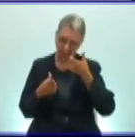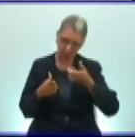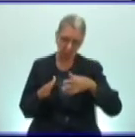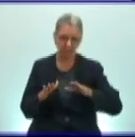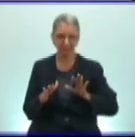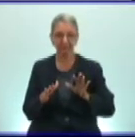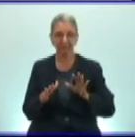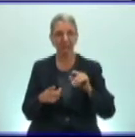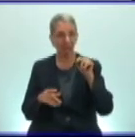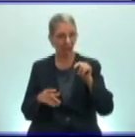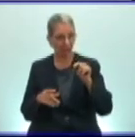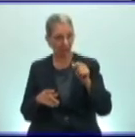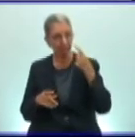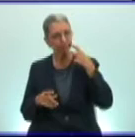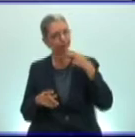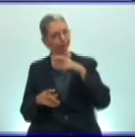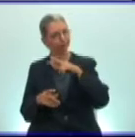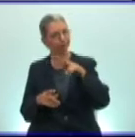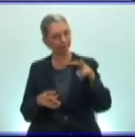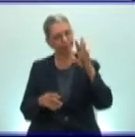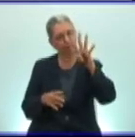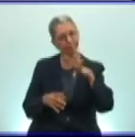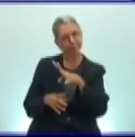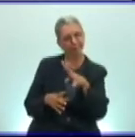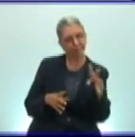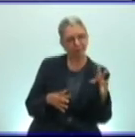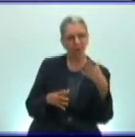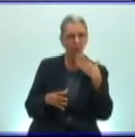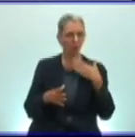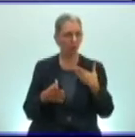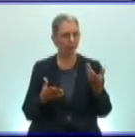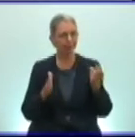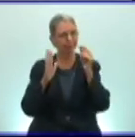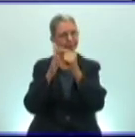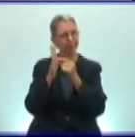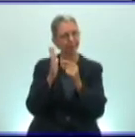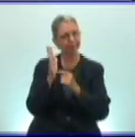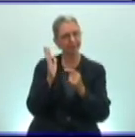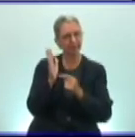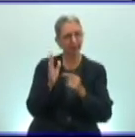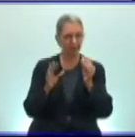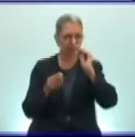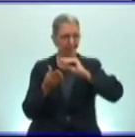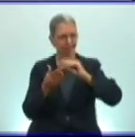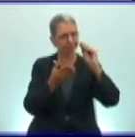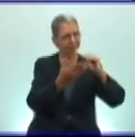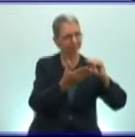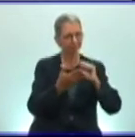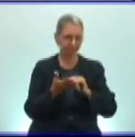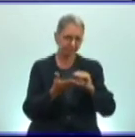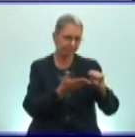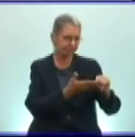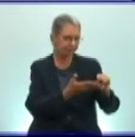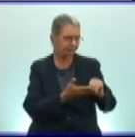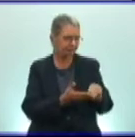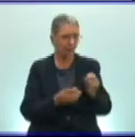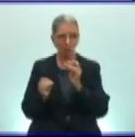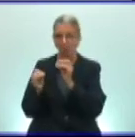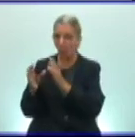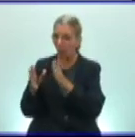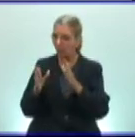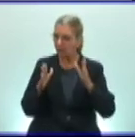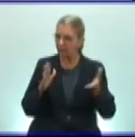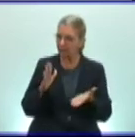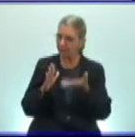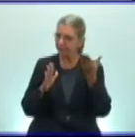Ahora, quiero que observen en la tabla cómo están dispuestos los elementos. Ya les comentaba que están dispuestos en orden creciente